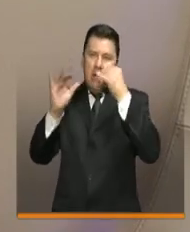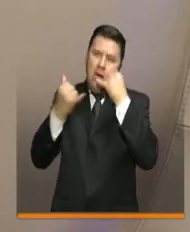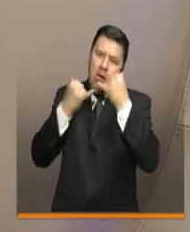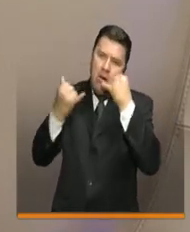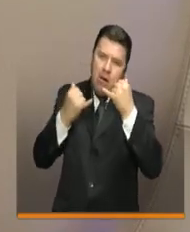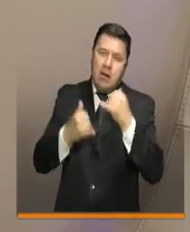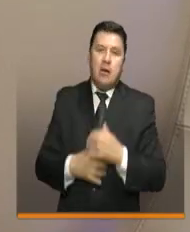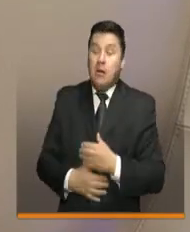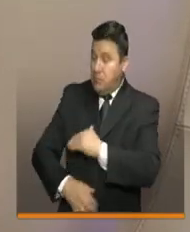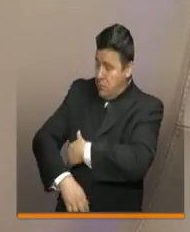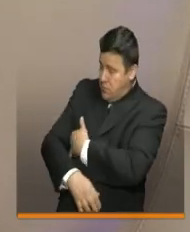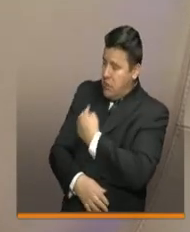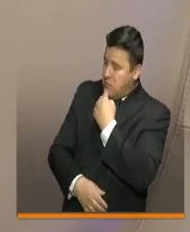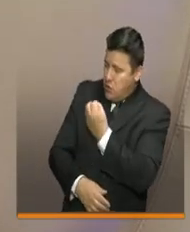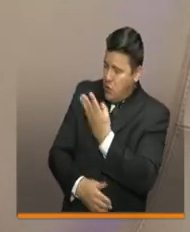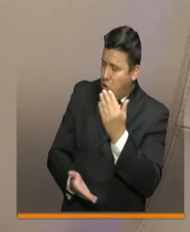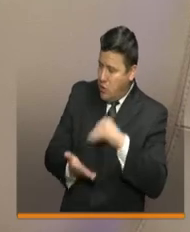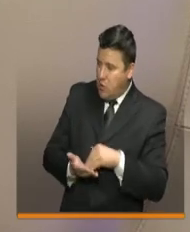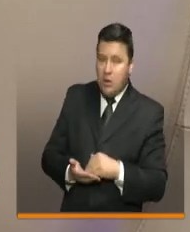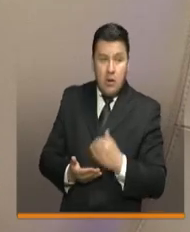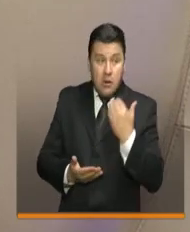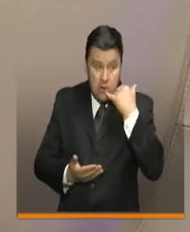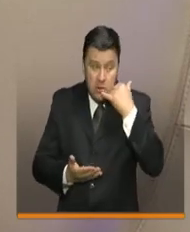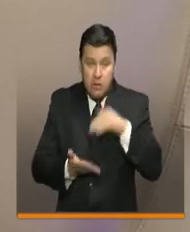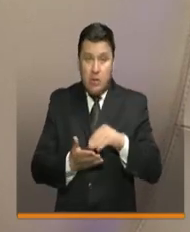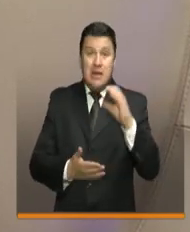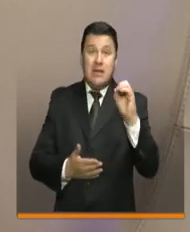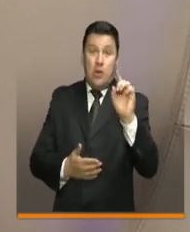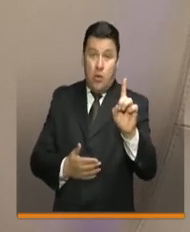beneficiario. Vuelva a decir el teléfono, ministra. Repitamos nuevamente el teléfono,